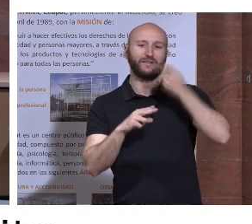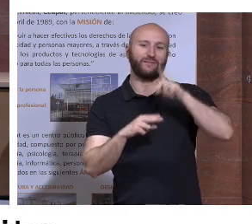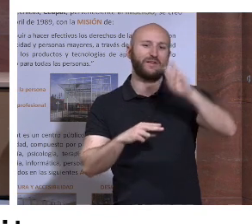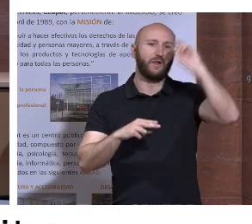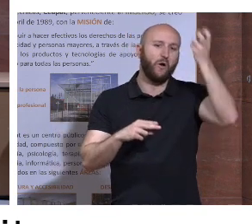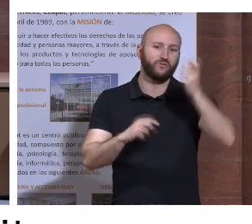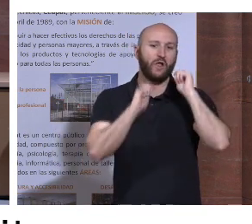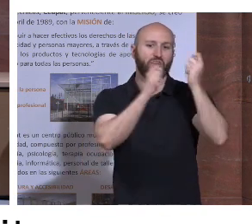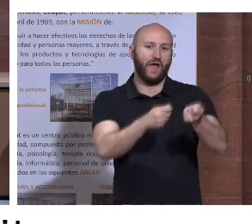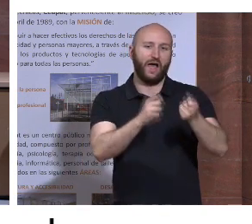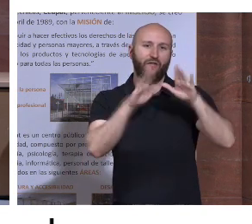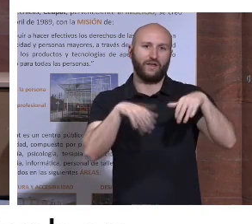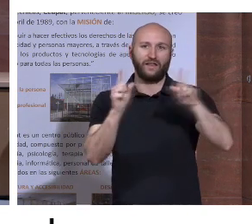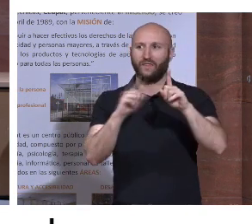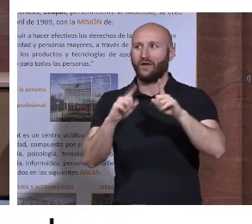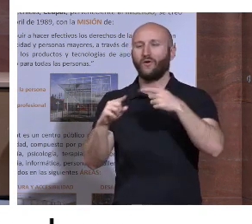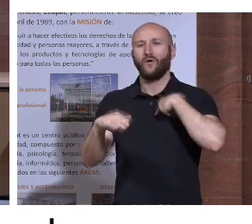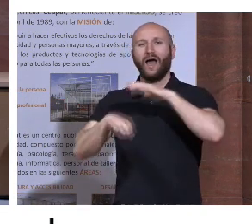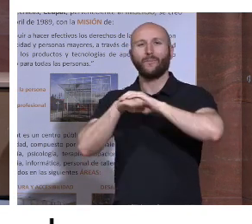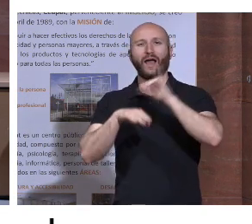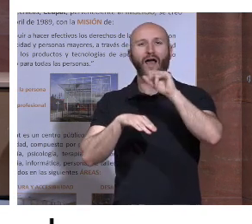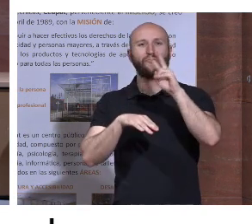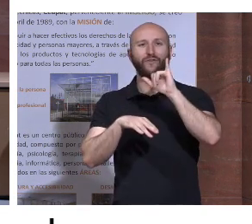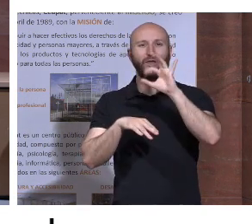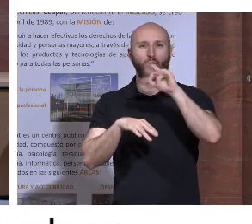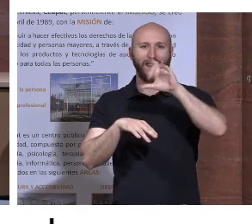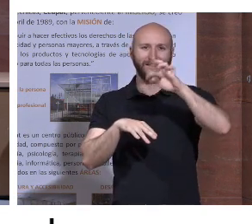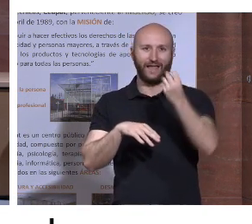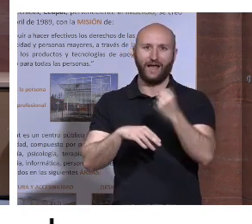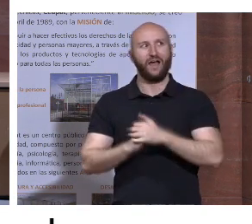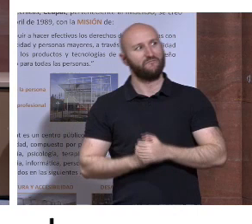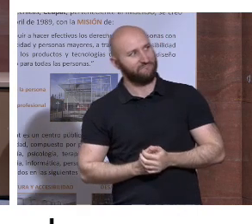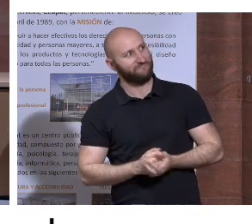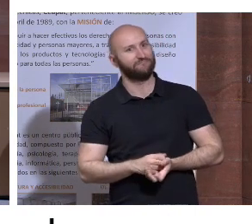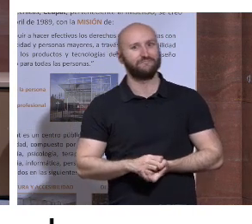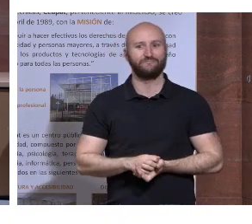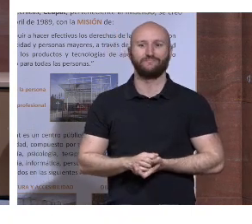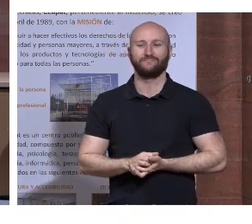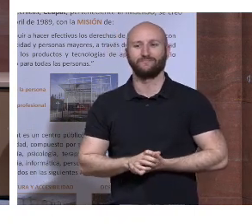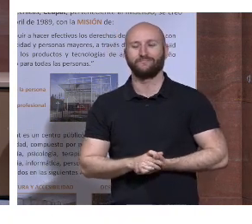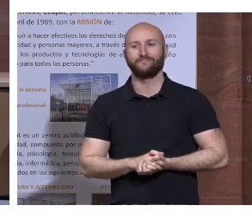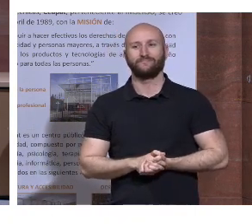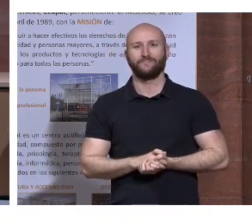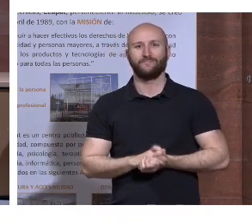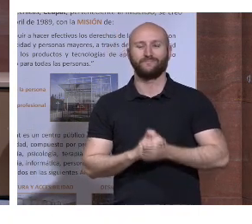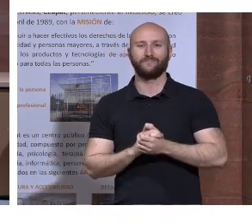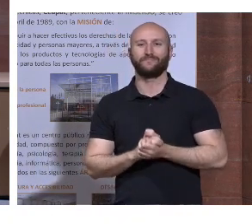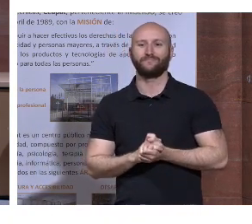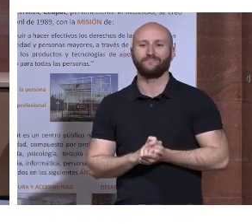no Margarita. Tengo una hija que se llama Violeta. Vaya, por Dios. Violeta. Mejor Violeta que